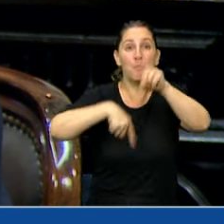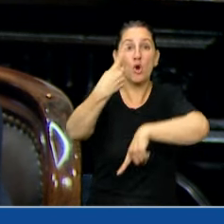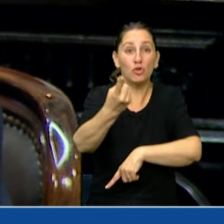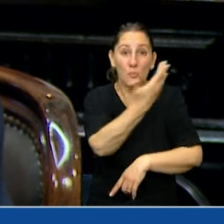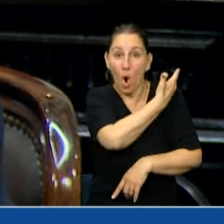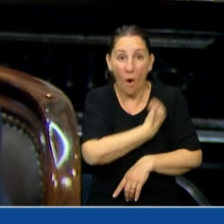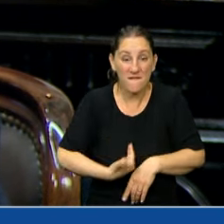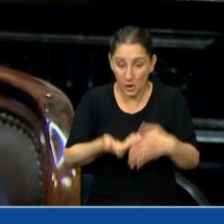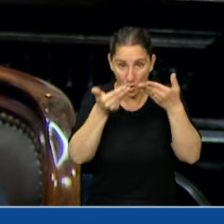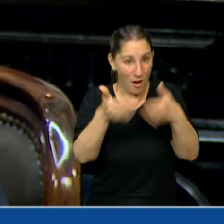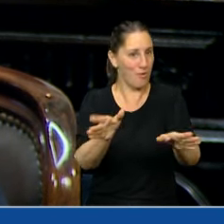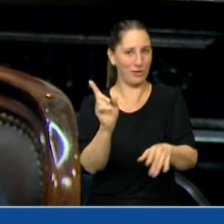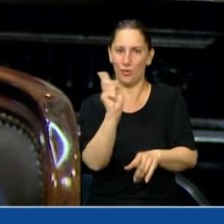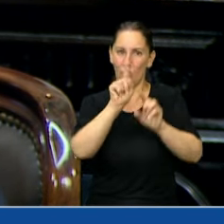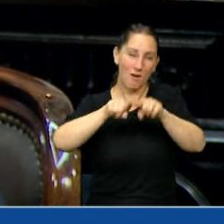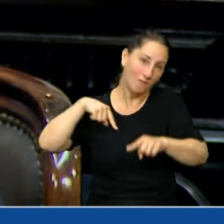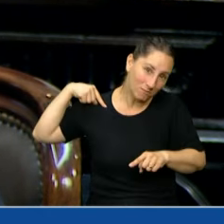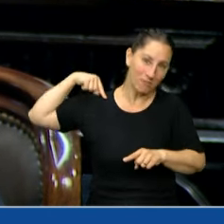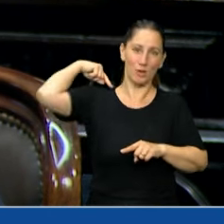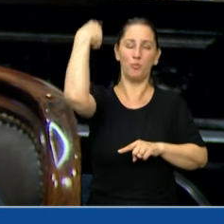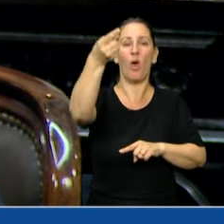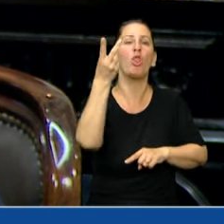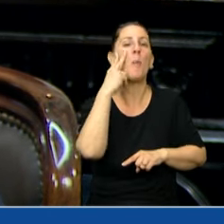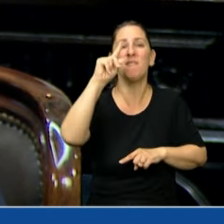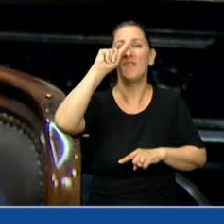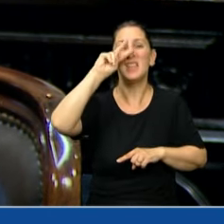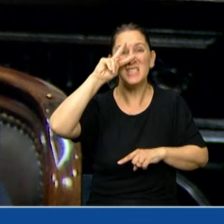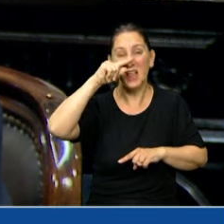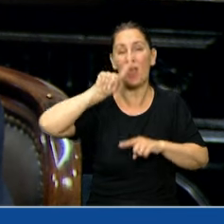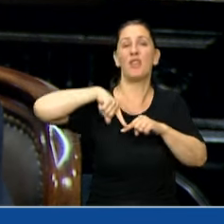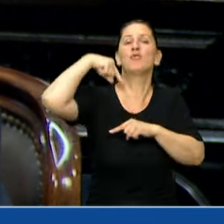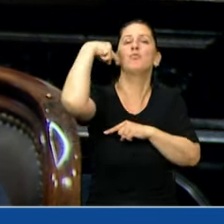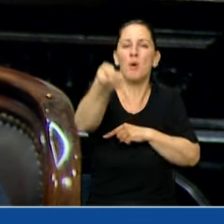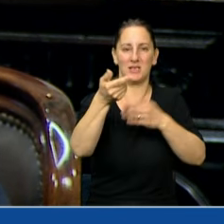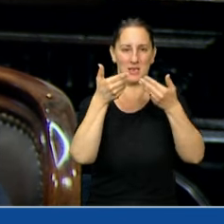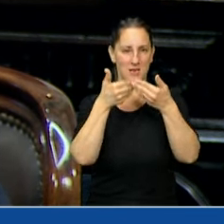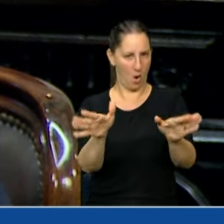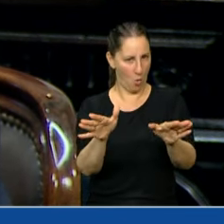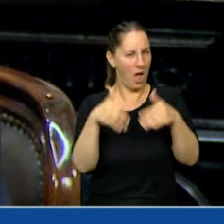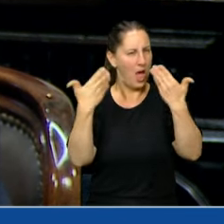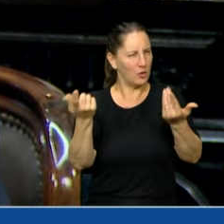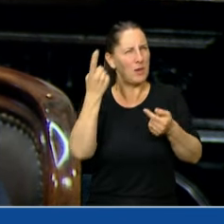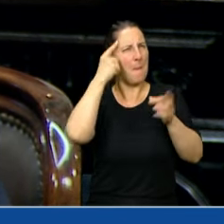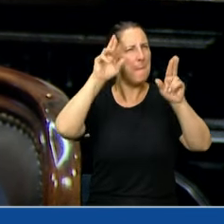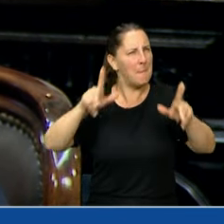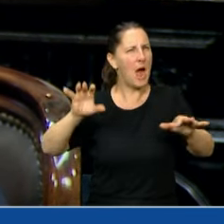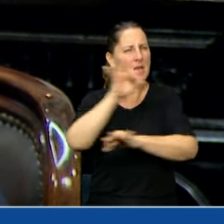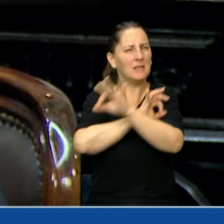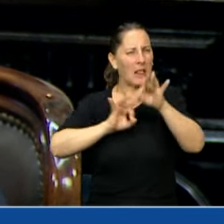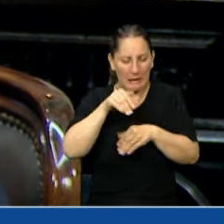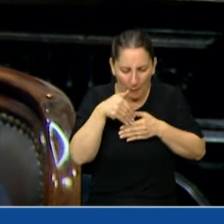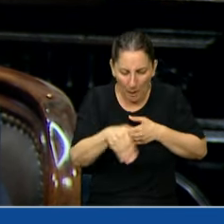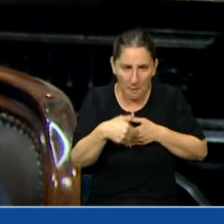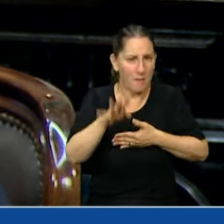gobierno sino que va estar inaugurando que venga después del 2027 Así que esto requiere una mirada de mediano a largo